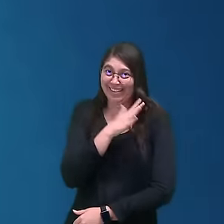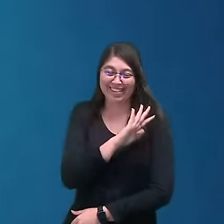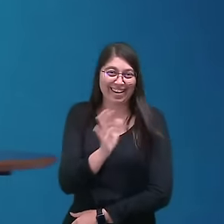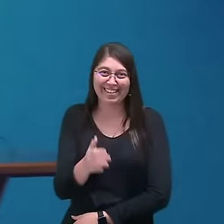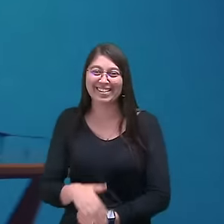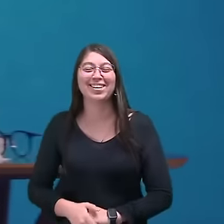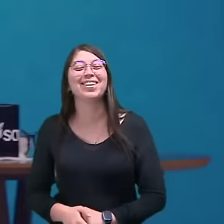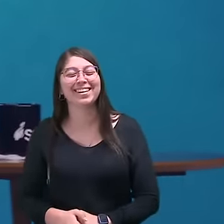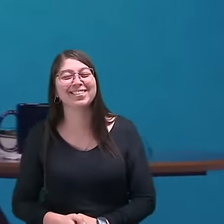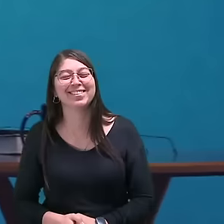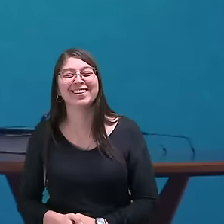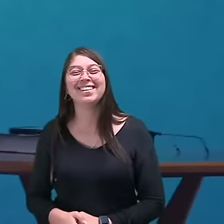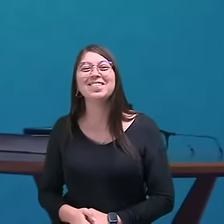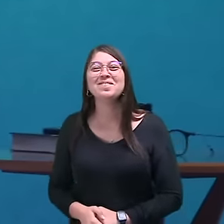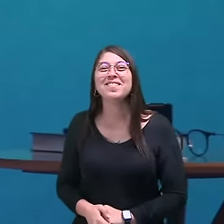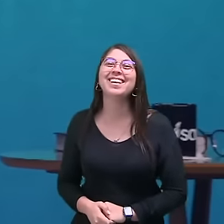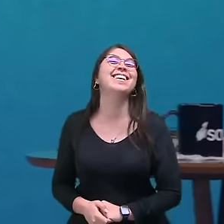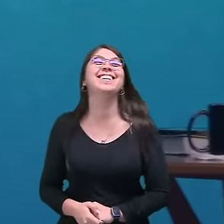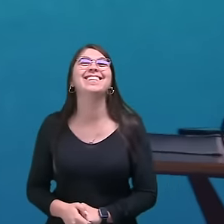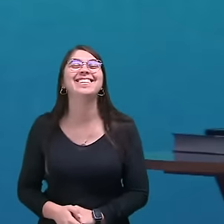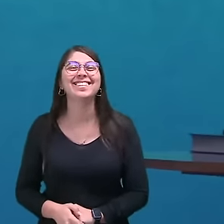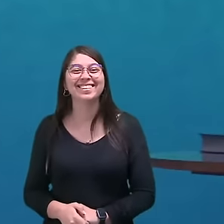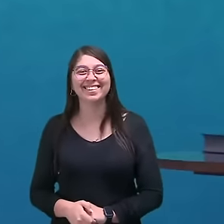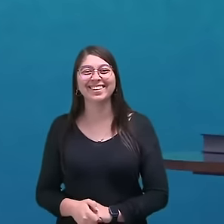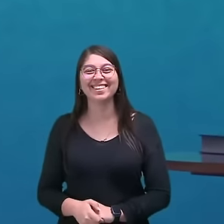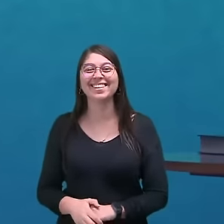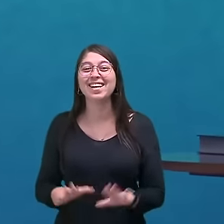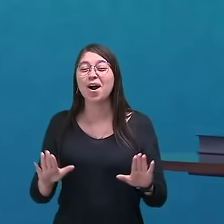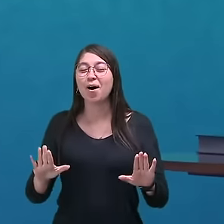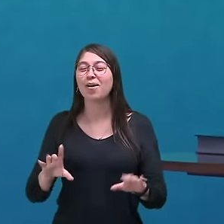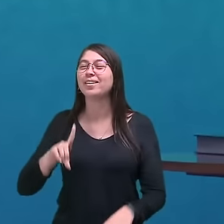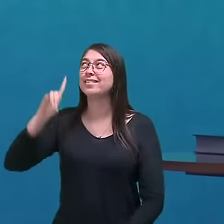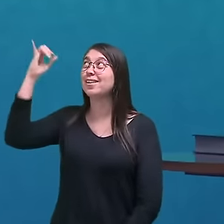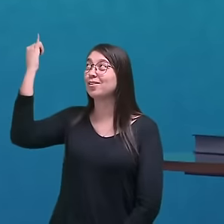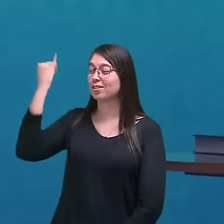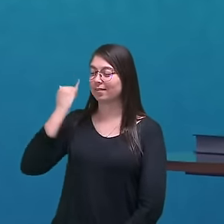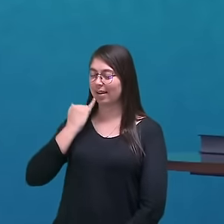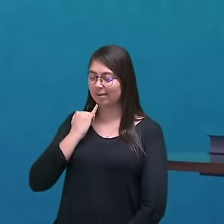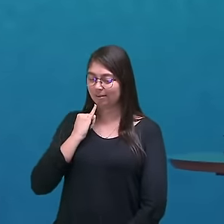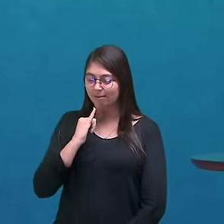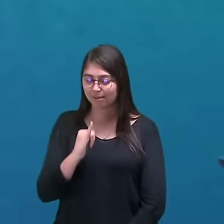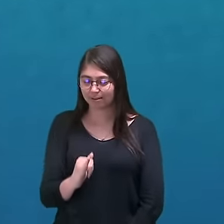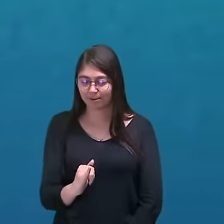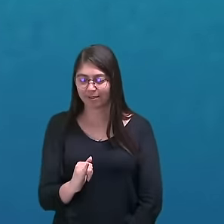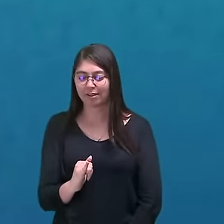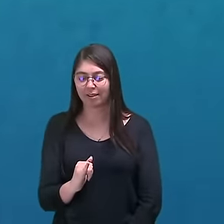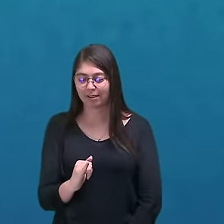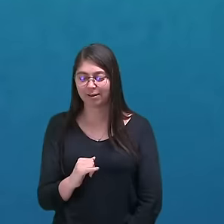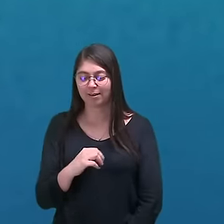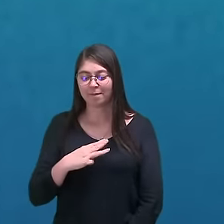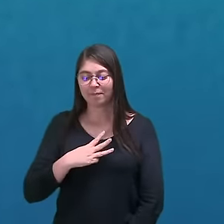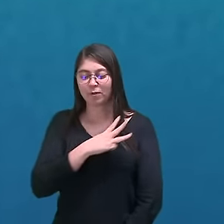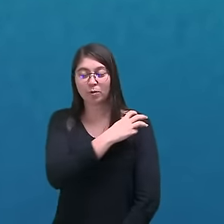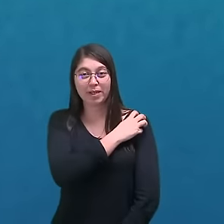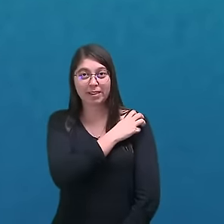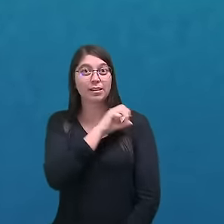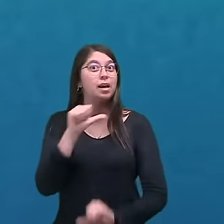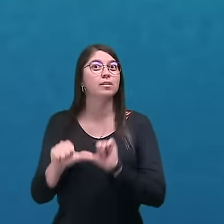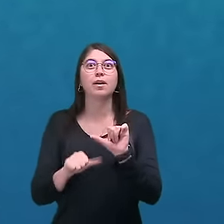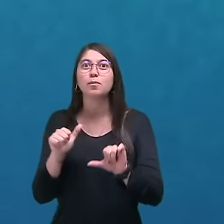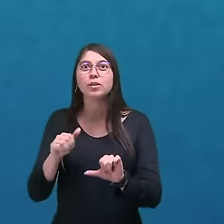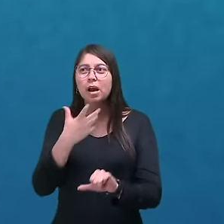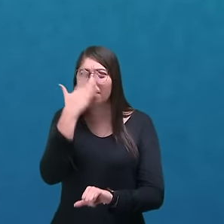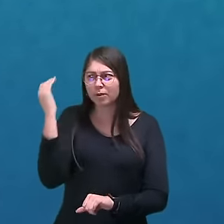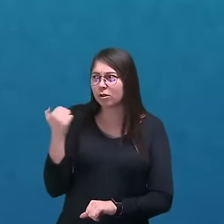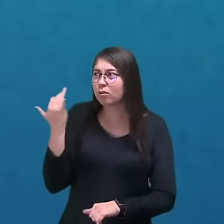Aleluya. Si usted acredita acto profético, por favor, mi ministerio profético, entonces yo voy a hacer constantemente eso. Pega la mano de alguien y fala: Dios